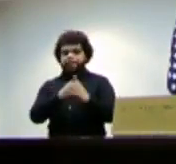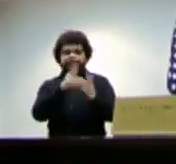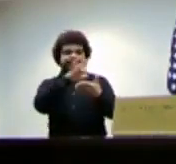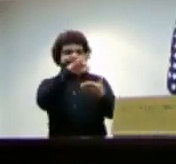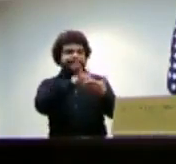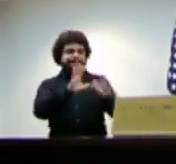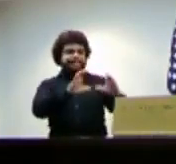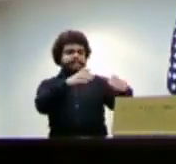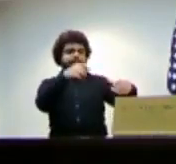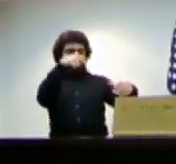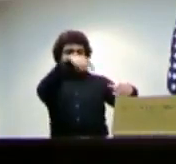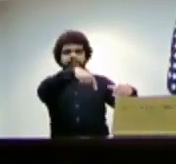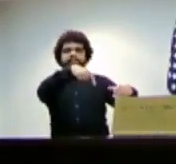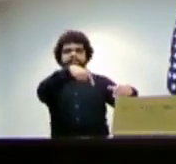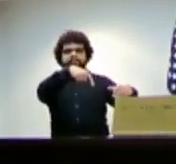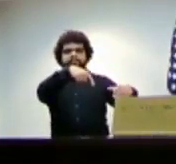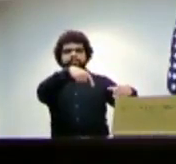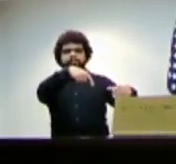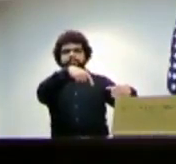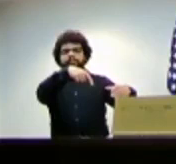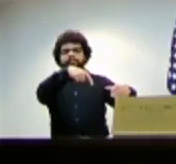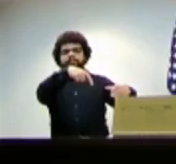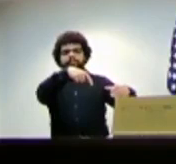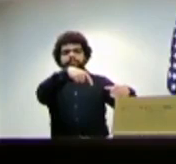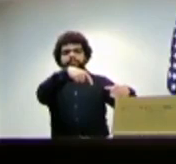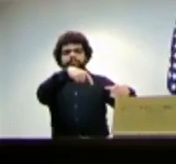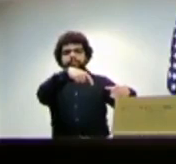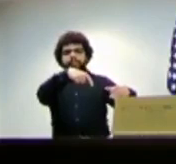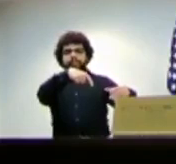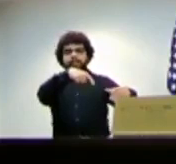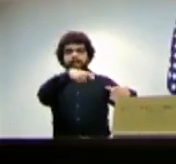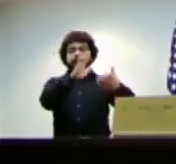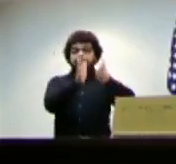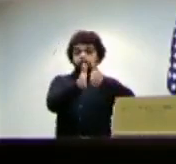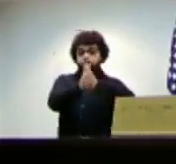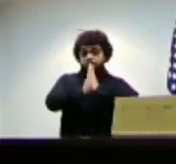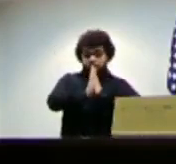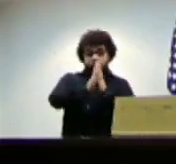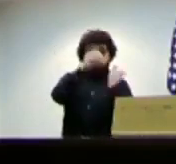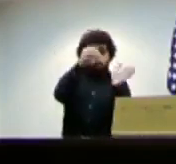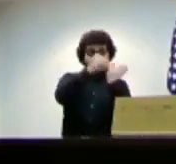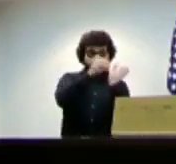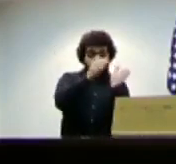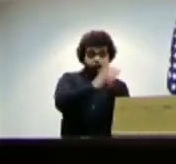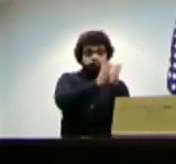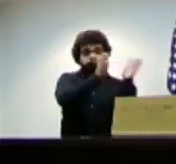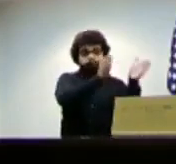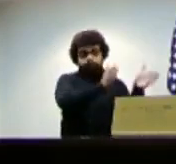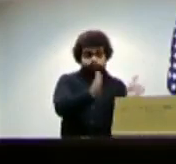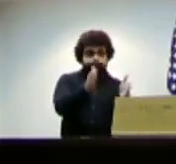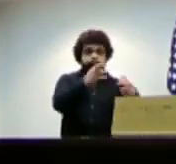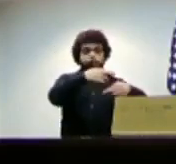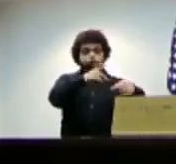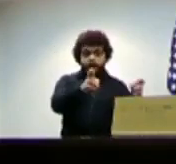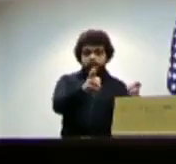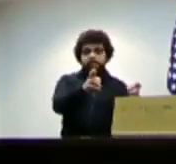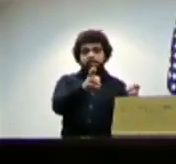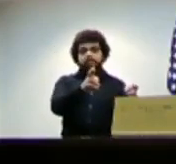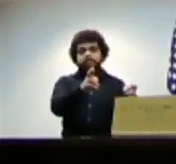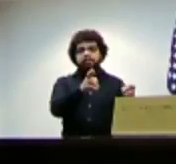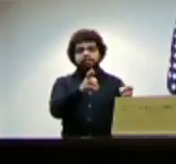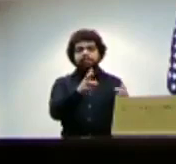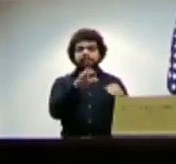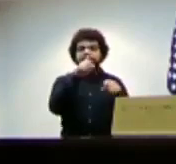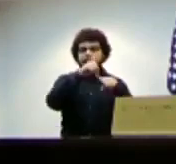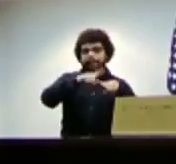se van preparando las solicitudes, ¿verdad? Depende de cada central, cada necesidad, según